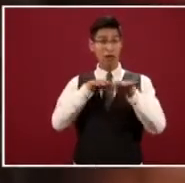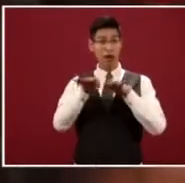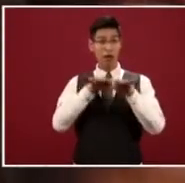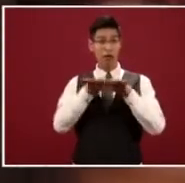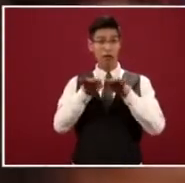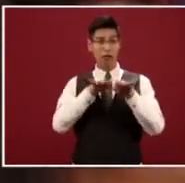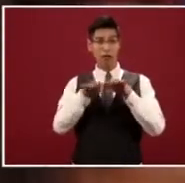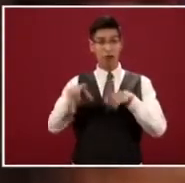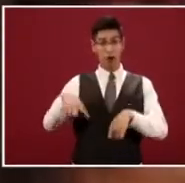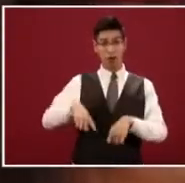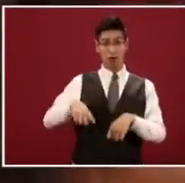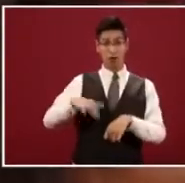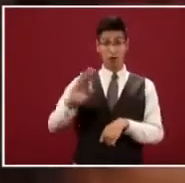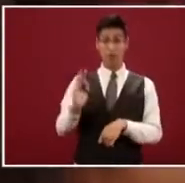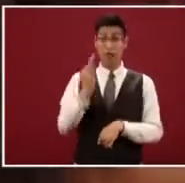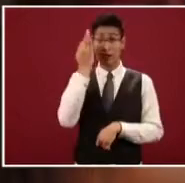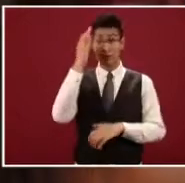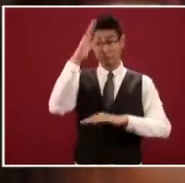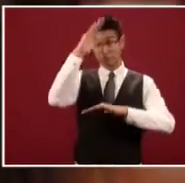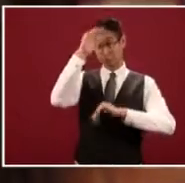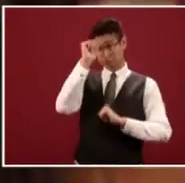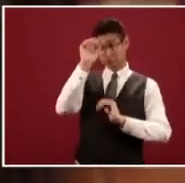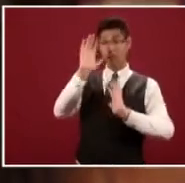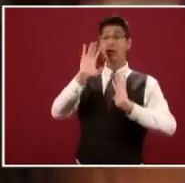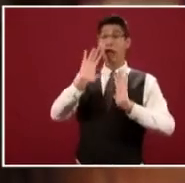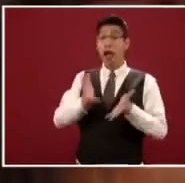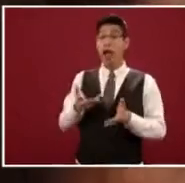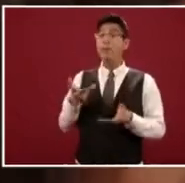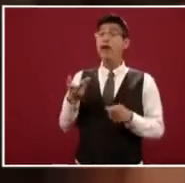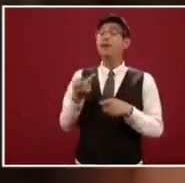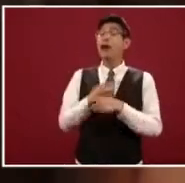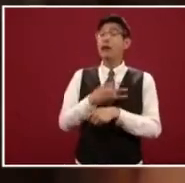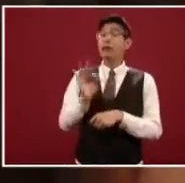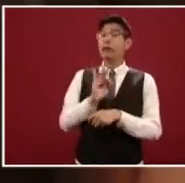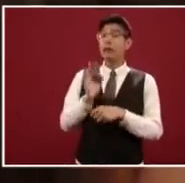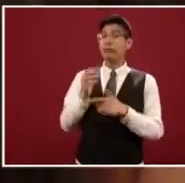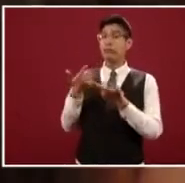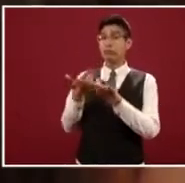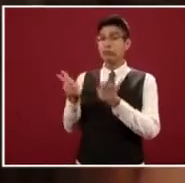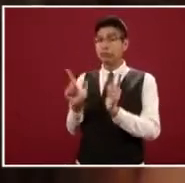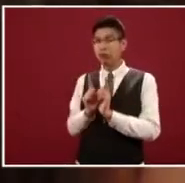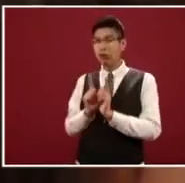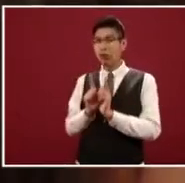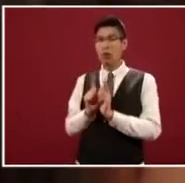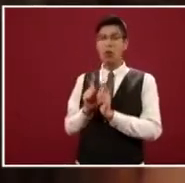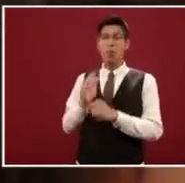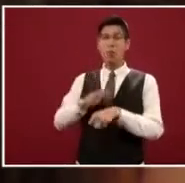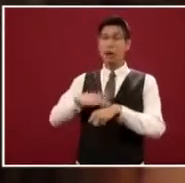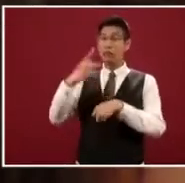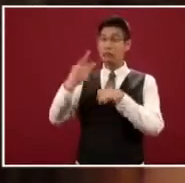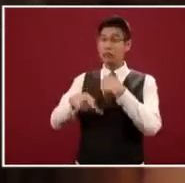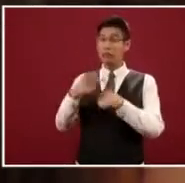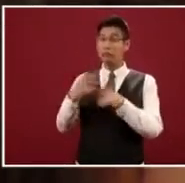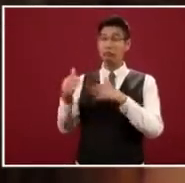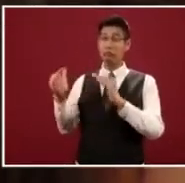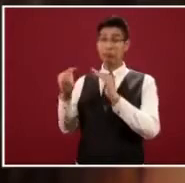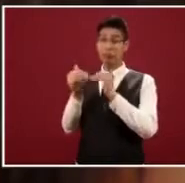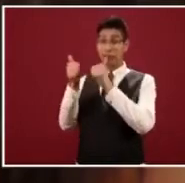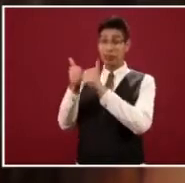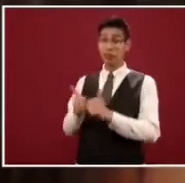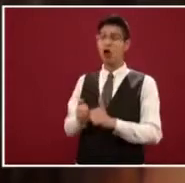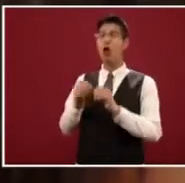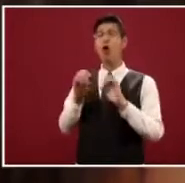puede adelantar, si ya hay un acuerdo para que a lo mejor estas personas de riesgo sí que hagan trabajo en casa, o qué decisión se ha podido